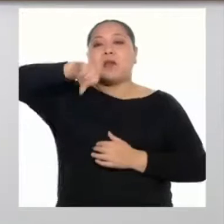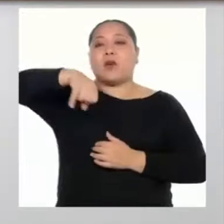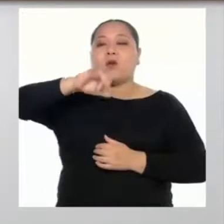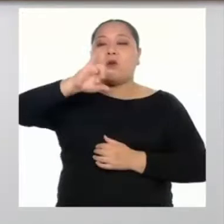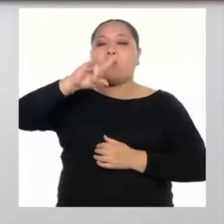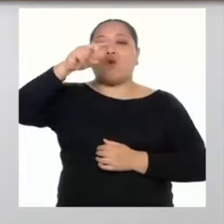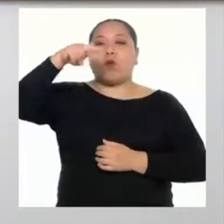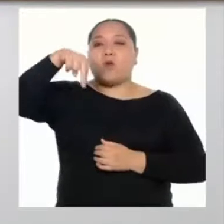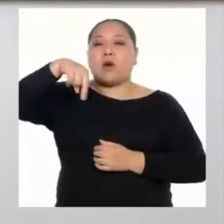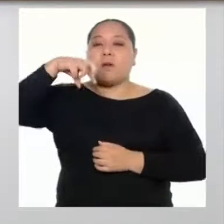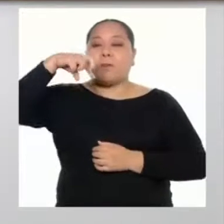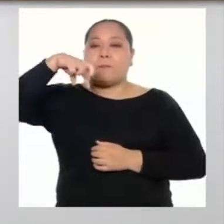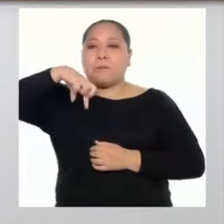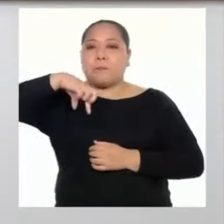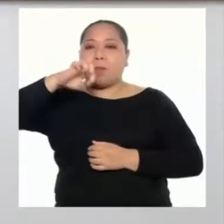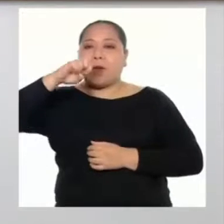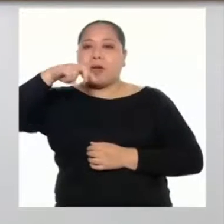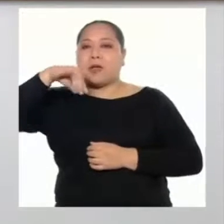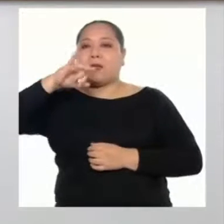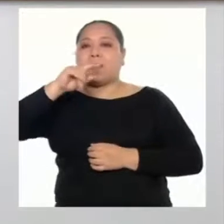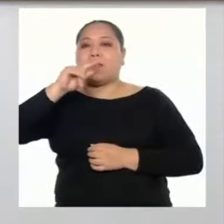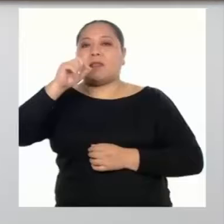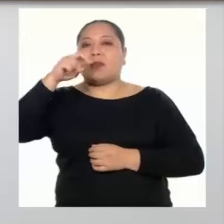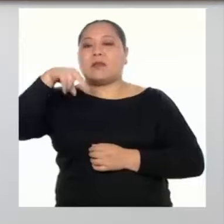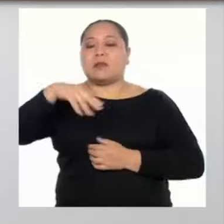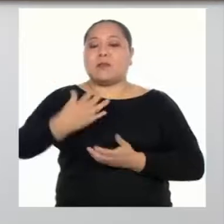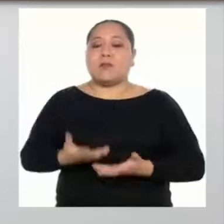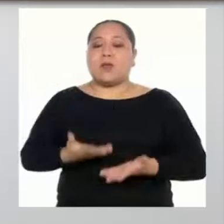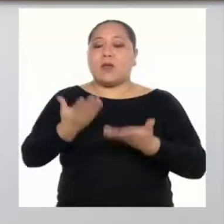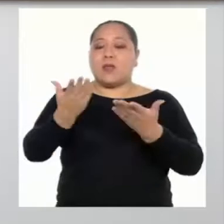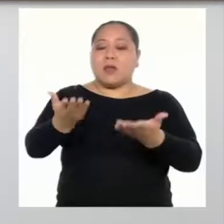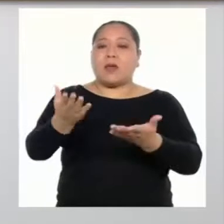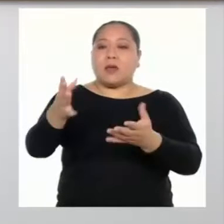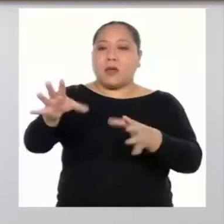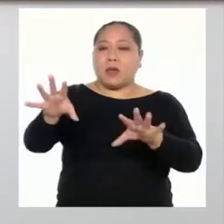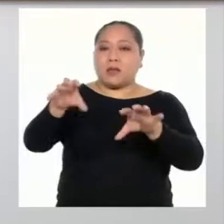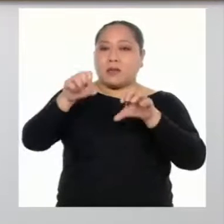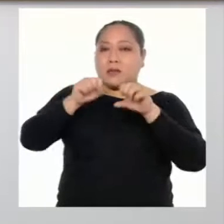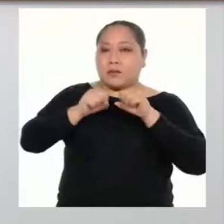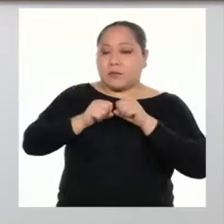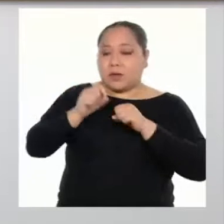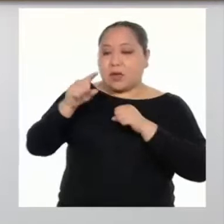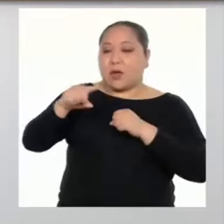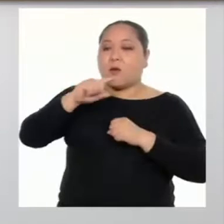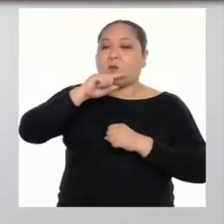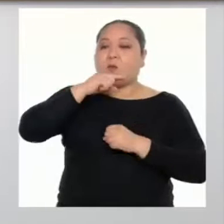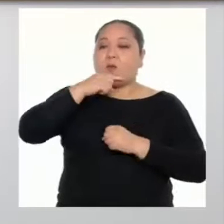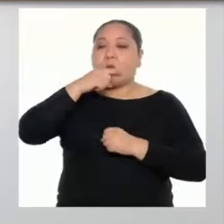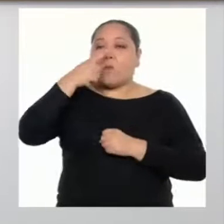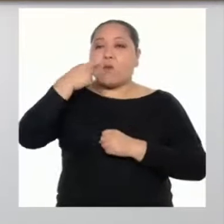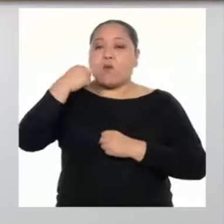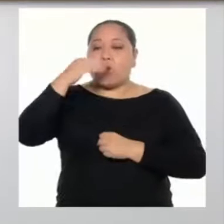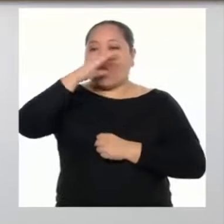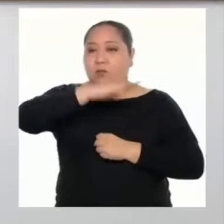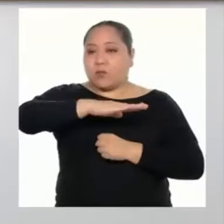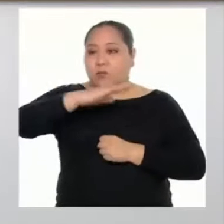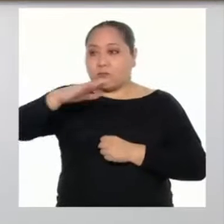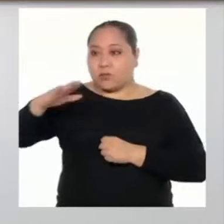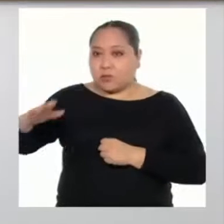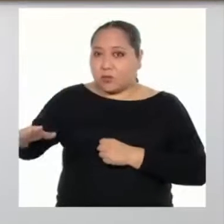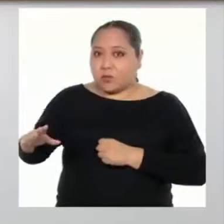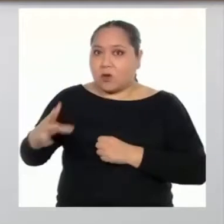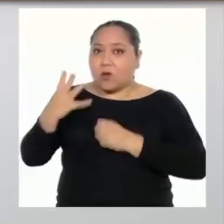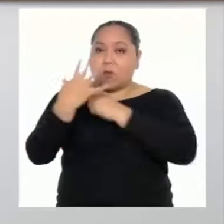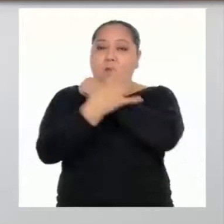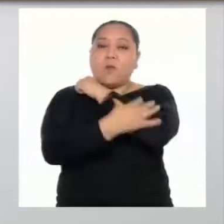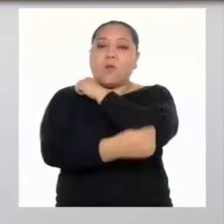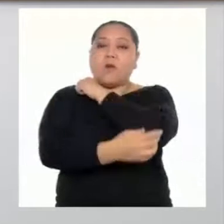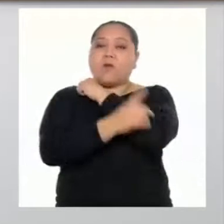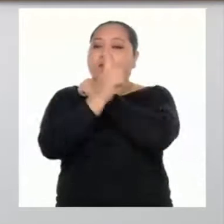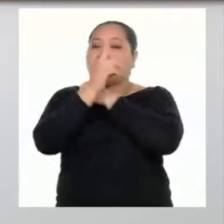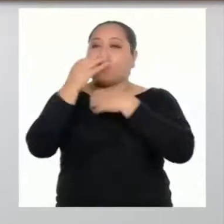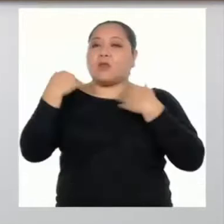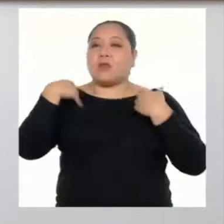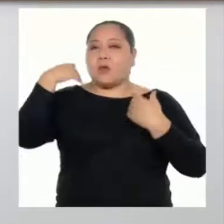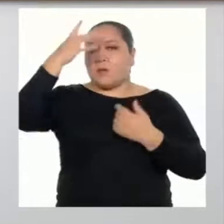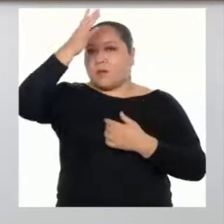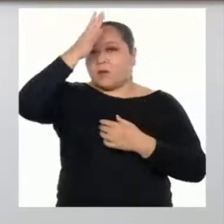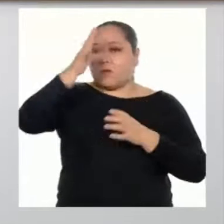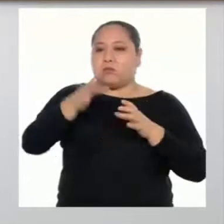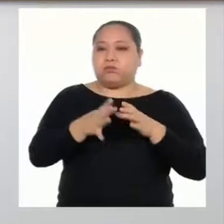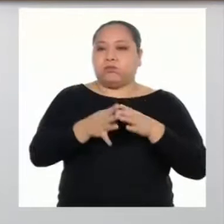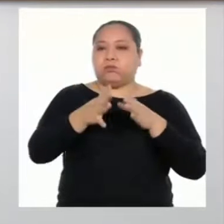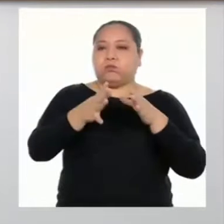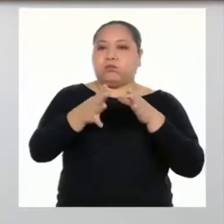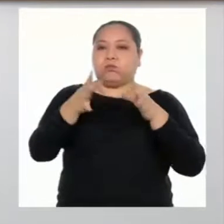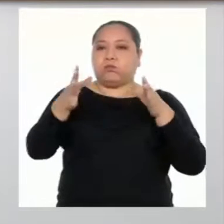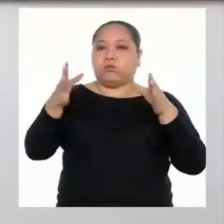Penitencia, dirigida para dar albergue y educación a niñas y niños pobres y huérfanos. Pero al aumentar